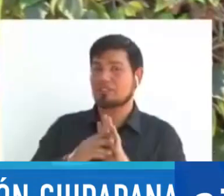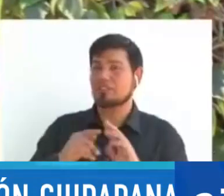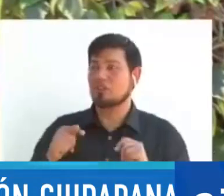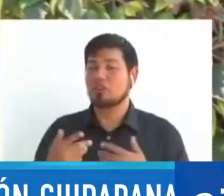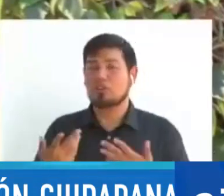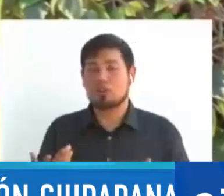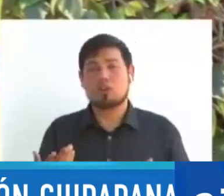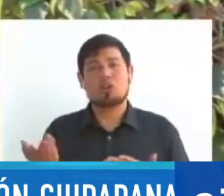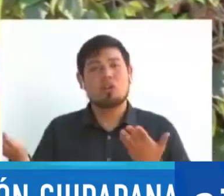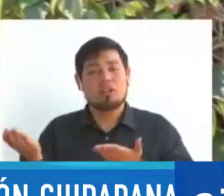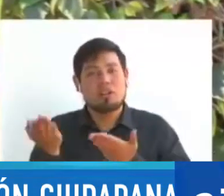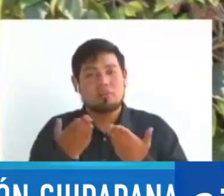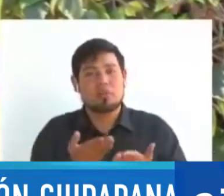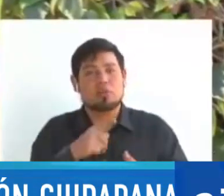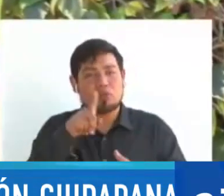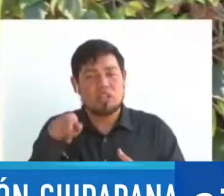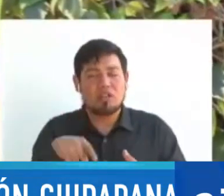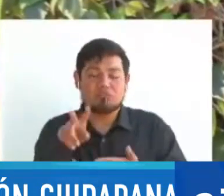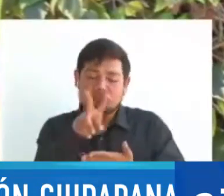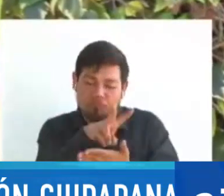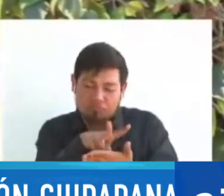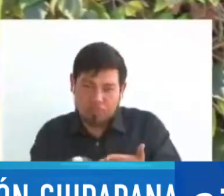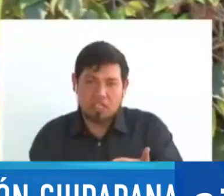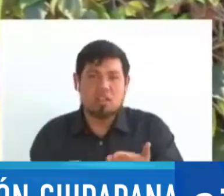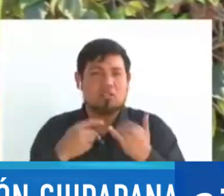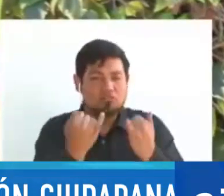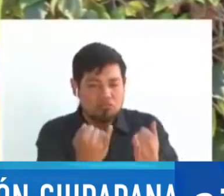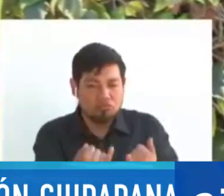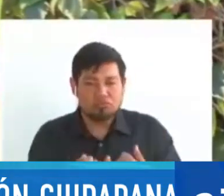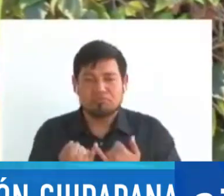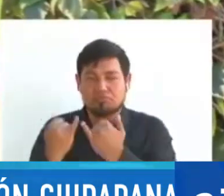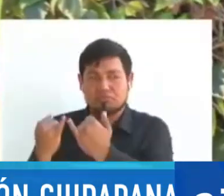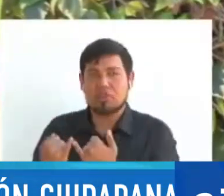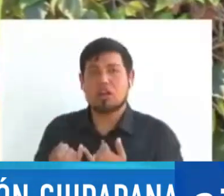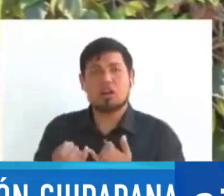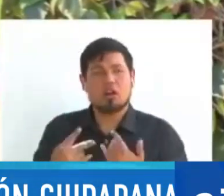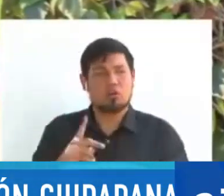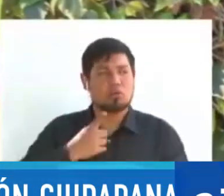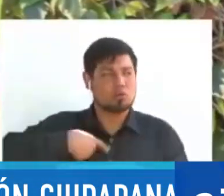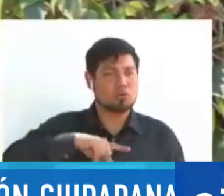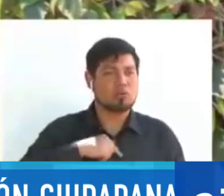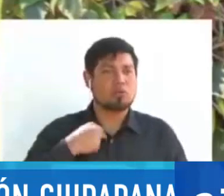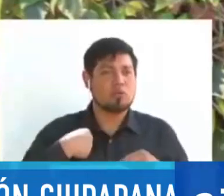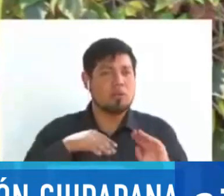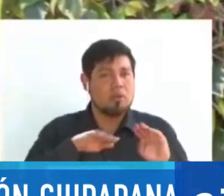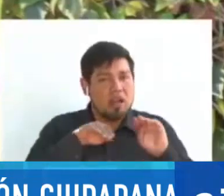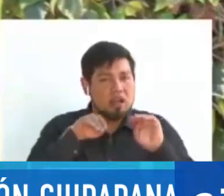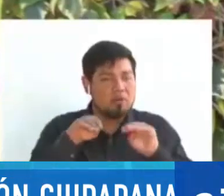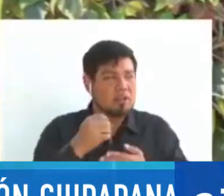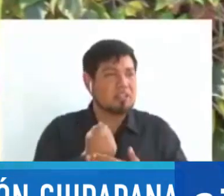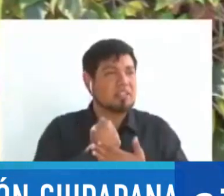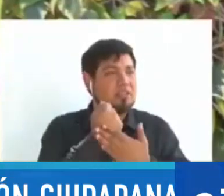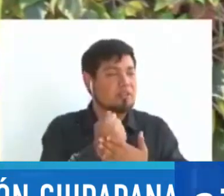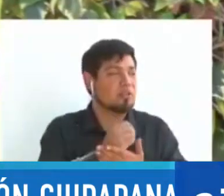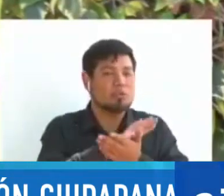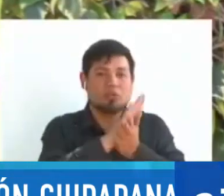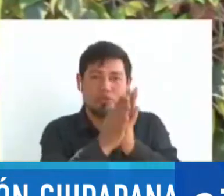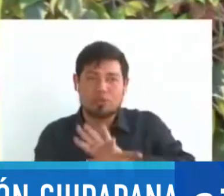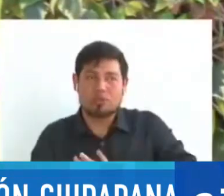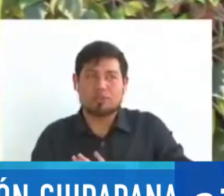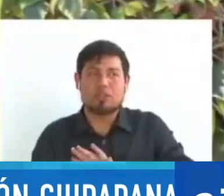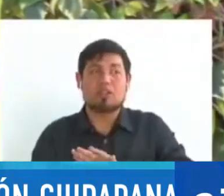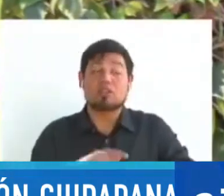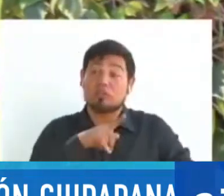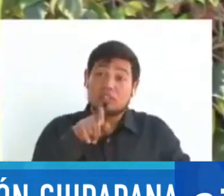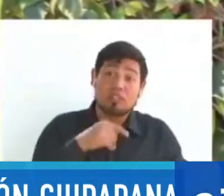y a poder informarse también. Estamos aquí dispuestos a poder ayudar en todo lo que sea necesario cuando tengan algunas dudas, pero la idea es